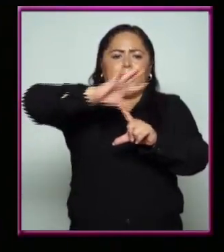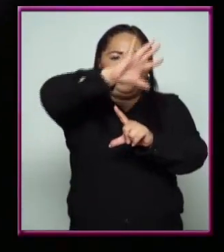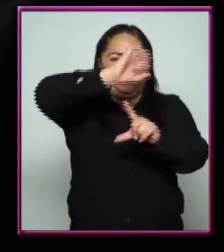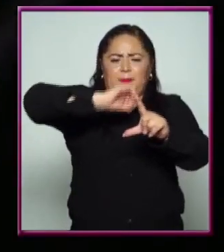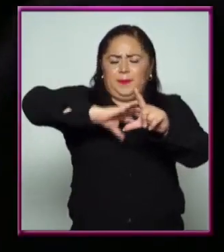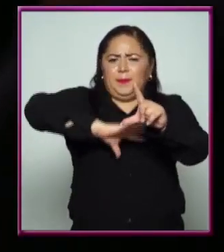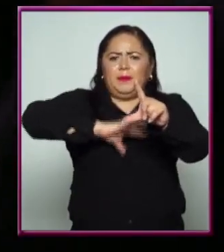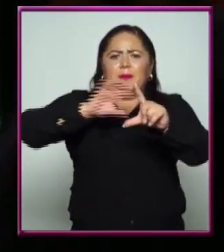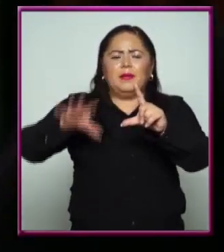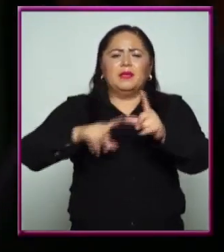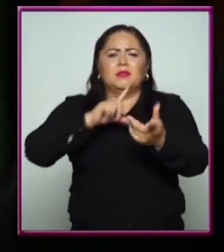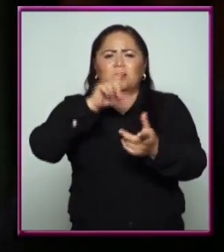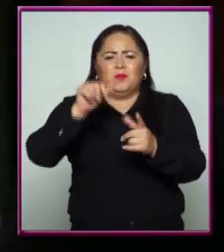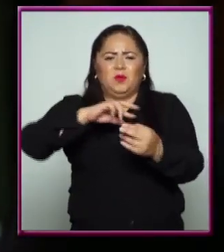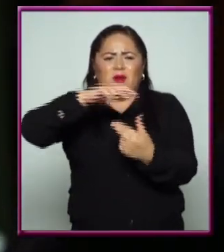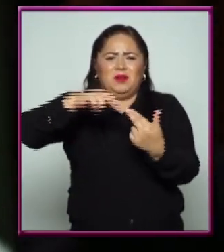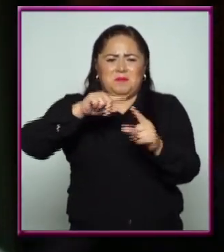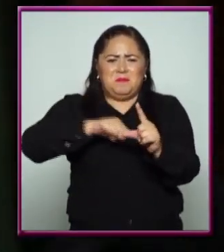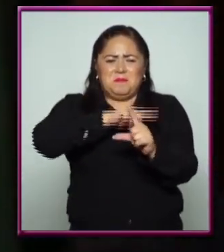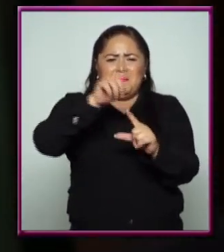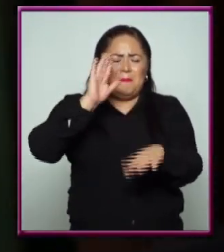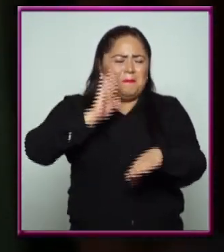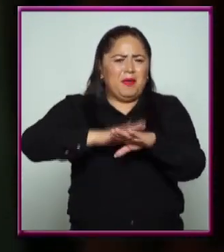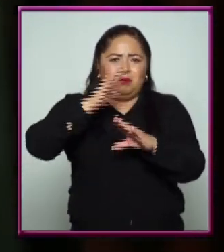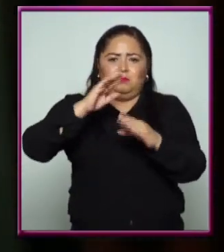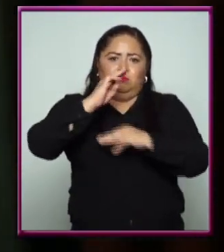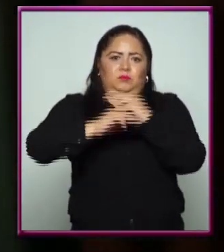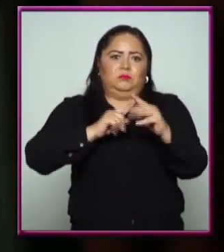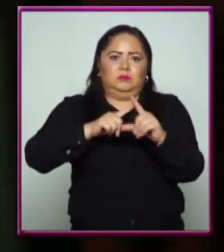y llena toda una región grande. Todos los